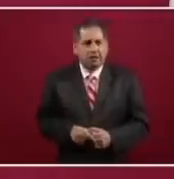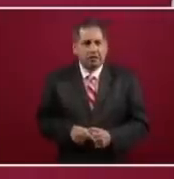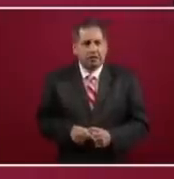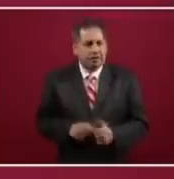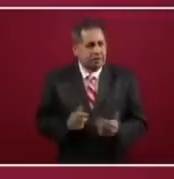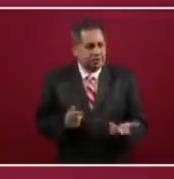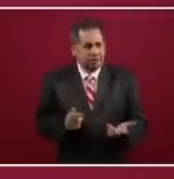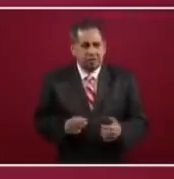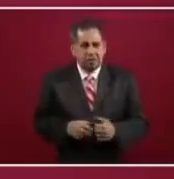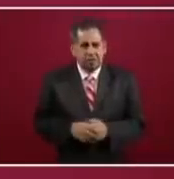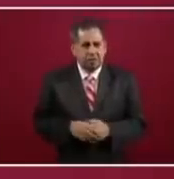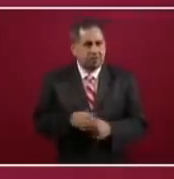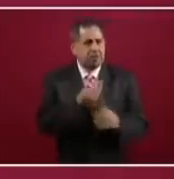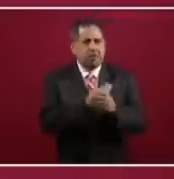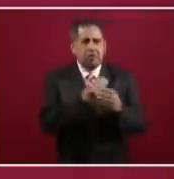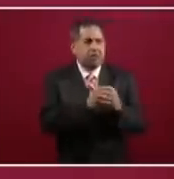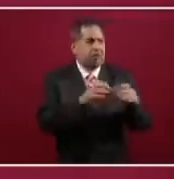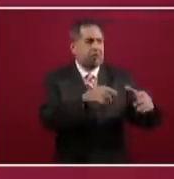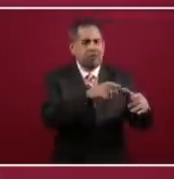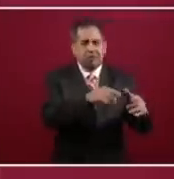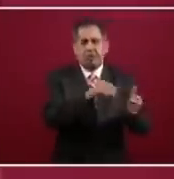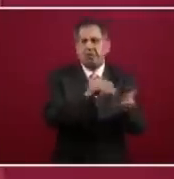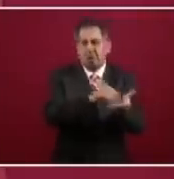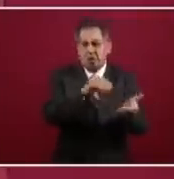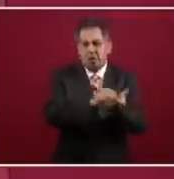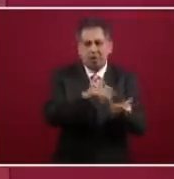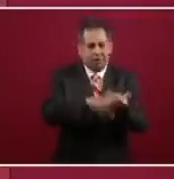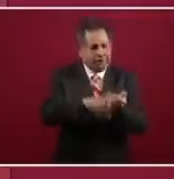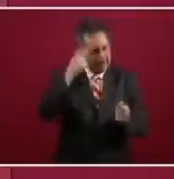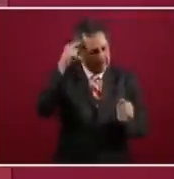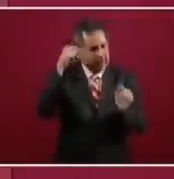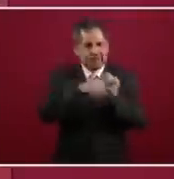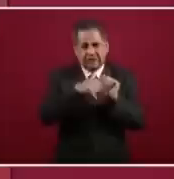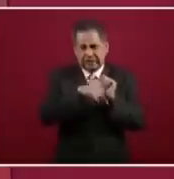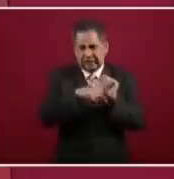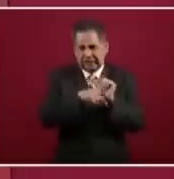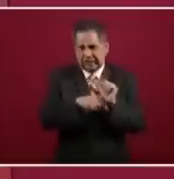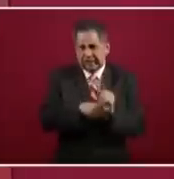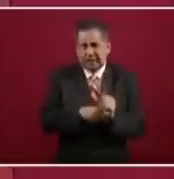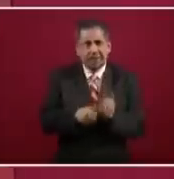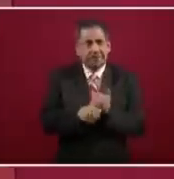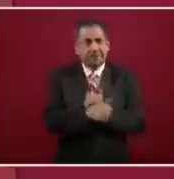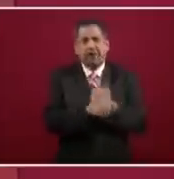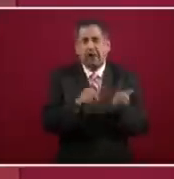pero eso ahí están todos no desaparecen se oculta